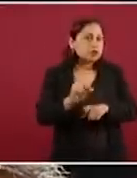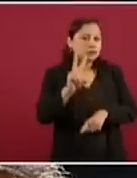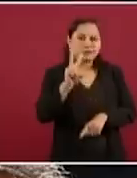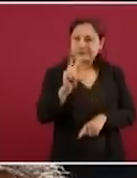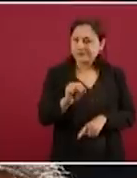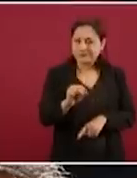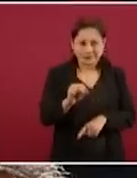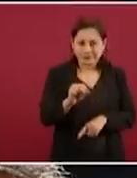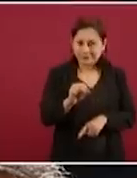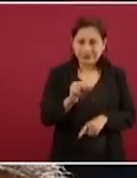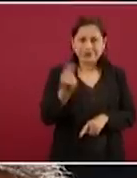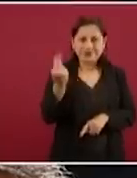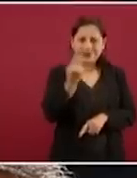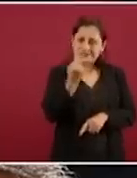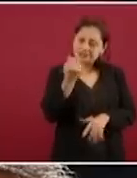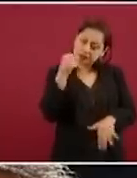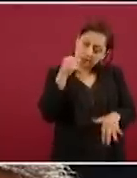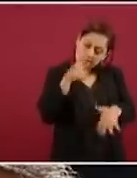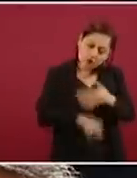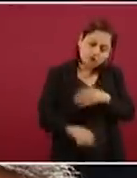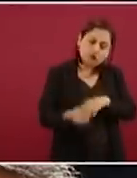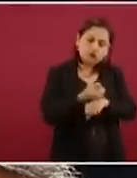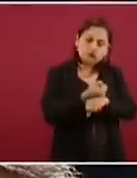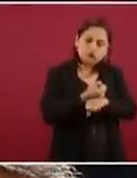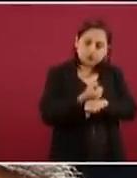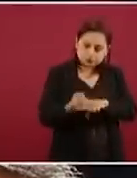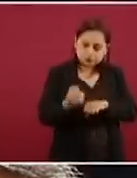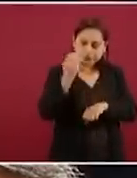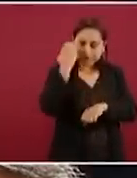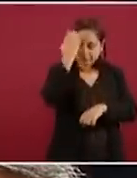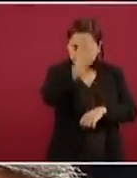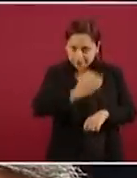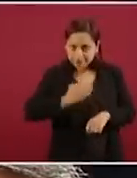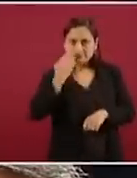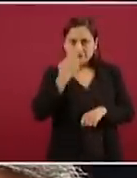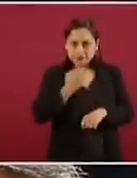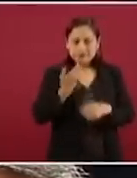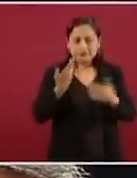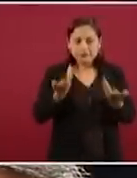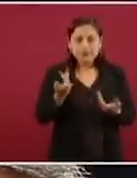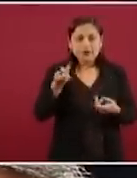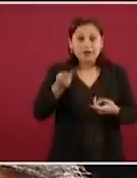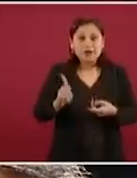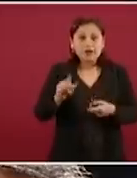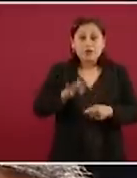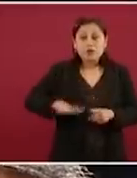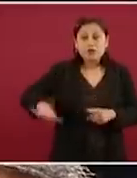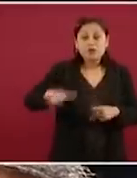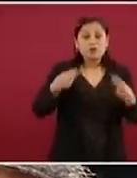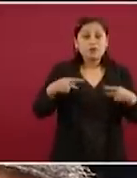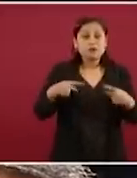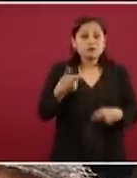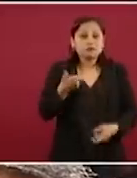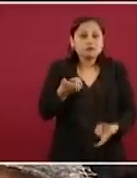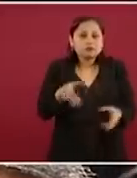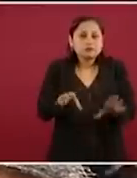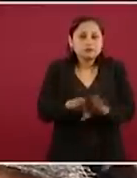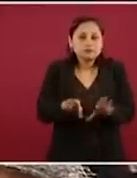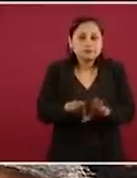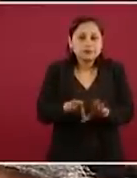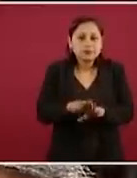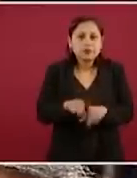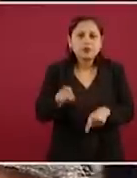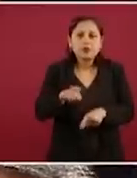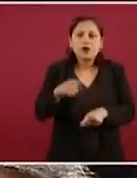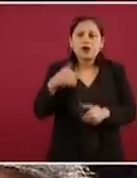Estas enfermedades se van a ir presentando con el paso del tiempo. Entonces, que no se cometa un